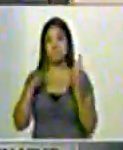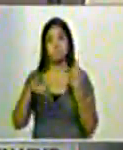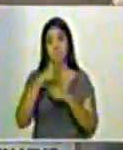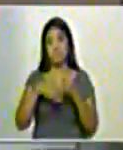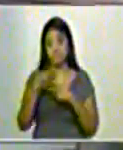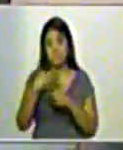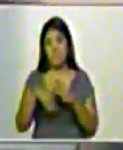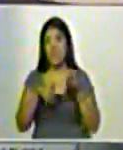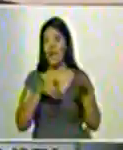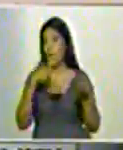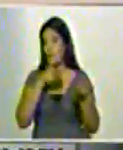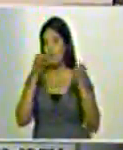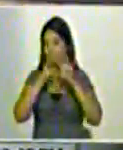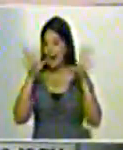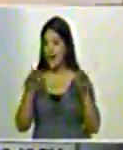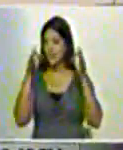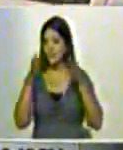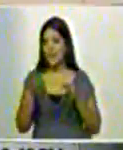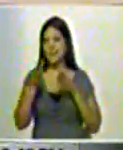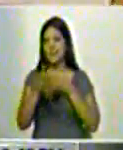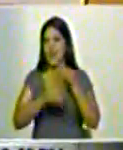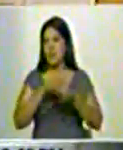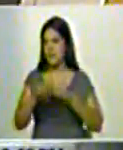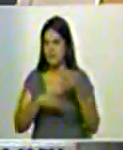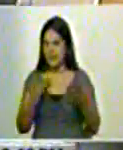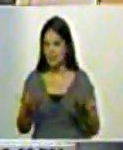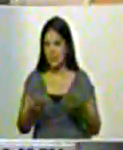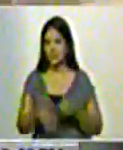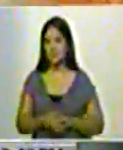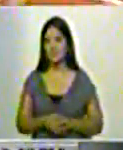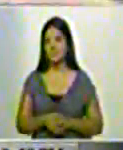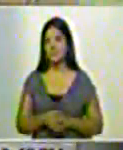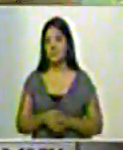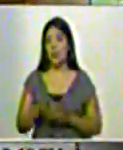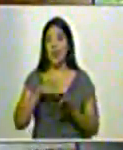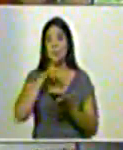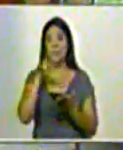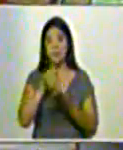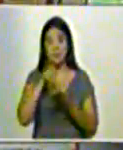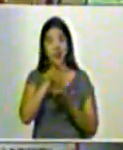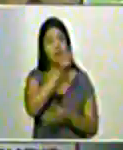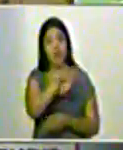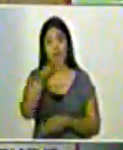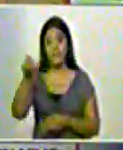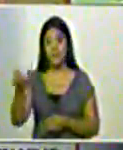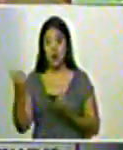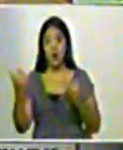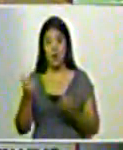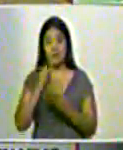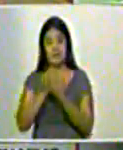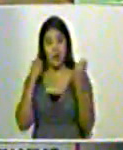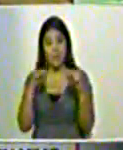Mientras esto ocurría, que ellos no tenían definición de lo que estaba ocurriendo, de la participación de su gente en este simulacro,